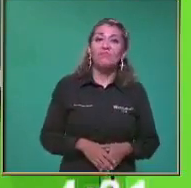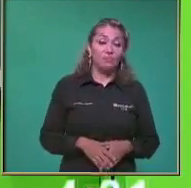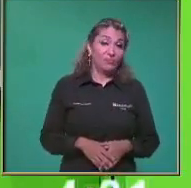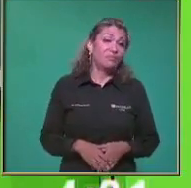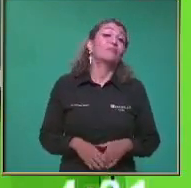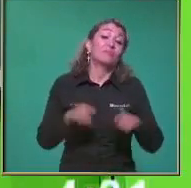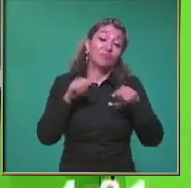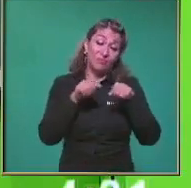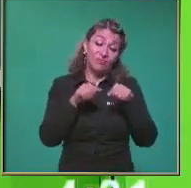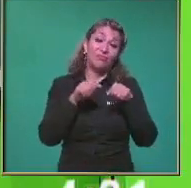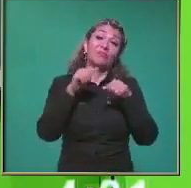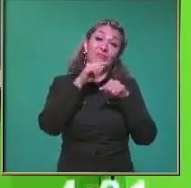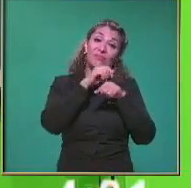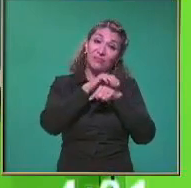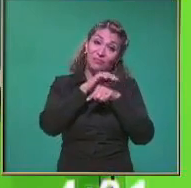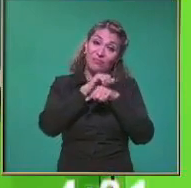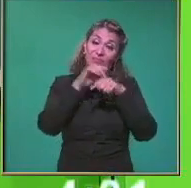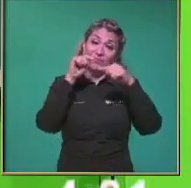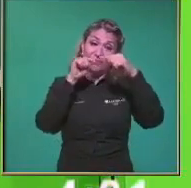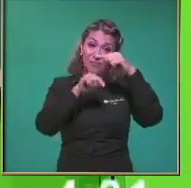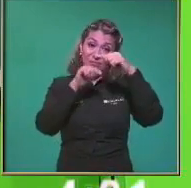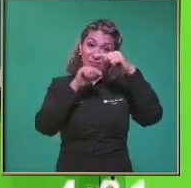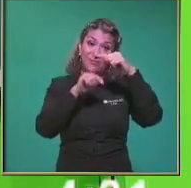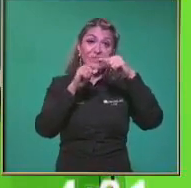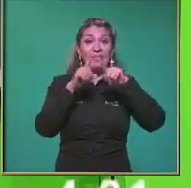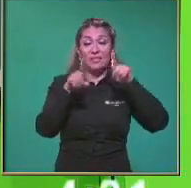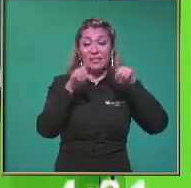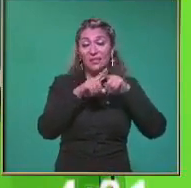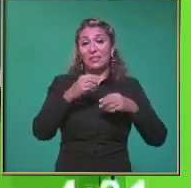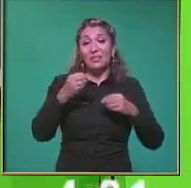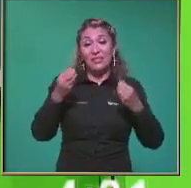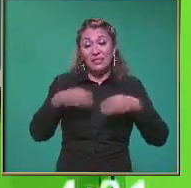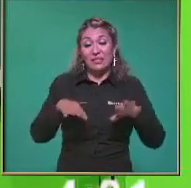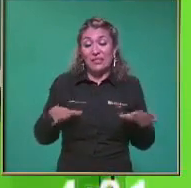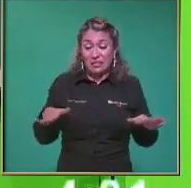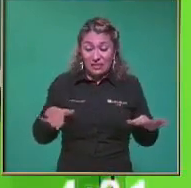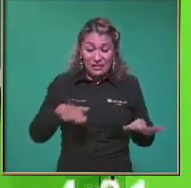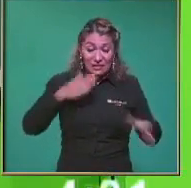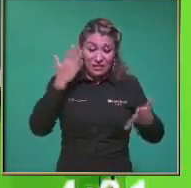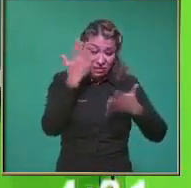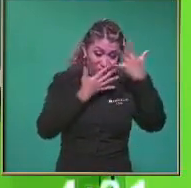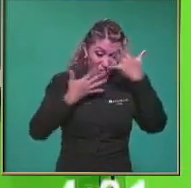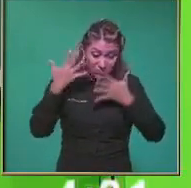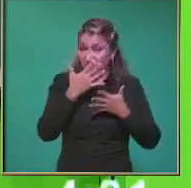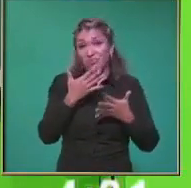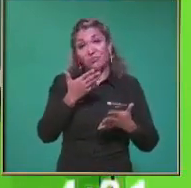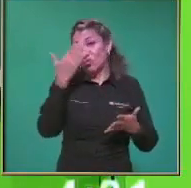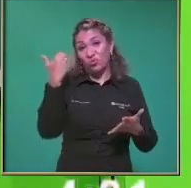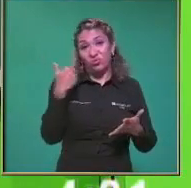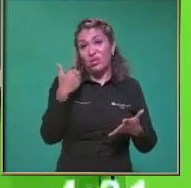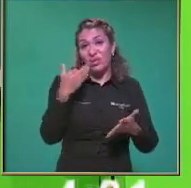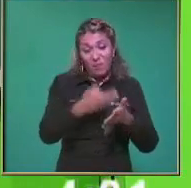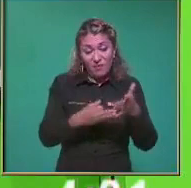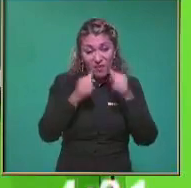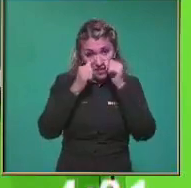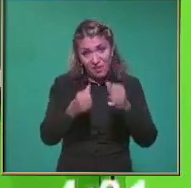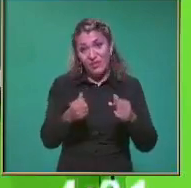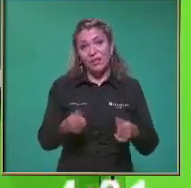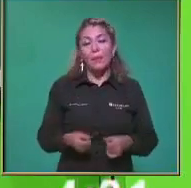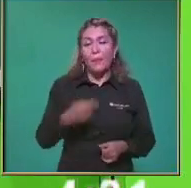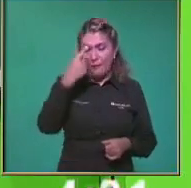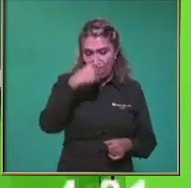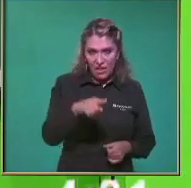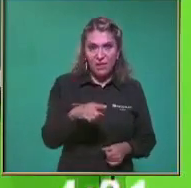denominador diferente, me pierde, maestra. ¿Por qué no sé hacer eso? ¿Por qué no lo sabemos hacer? ¿Por qué no le ponemos atención? Vamos a ver que eso es bien